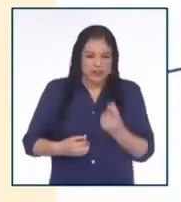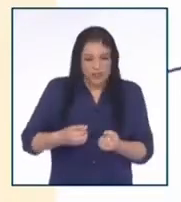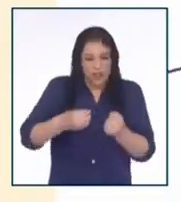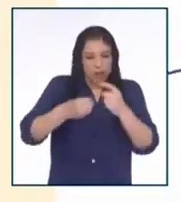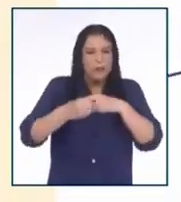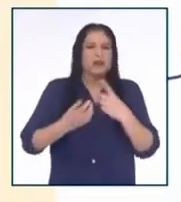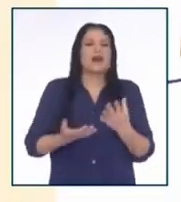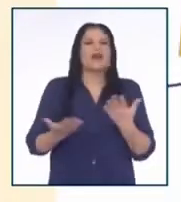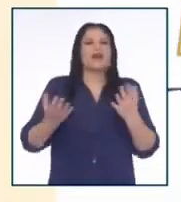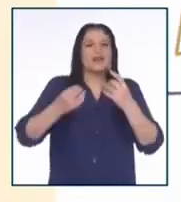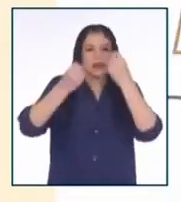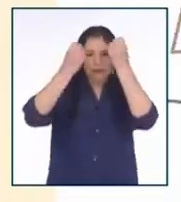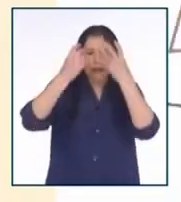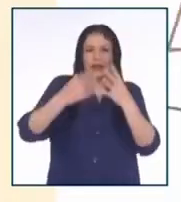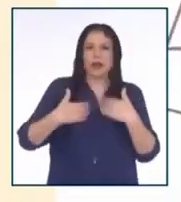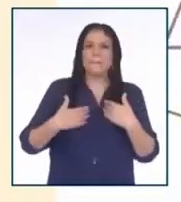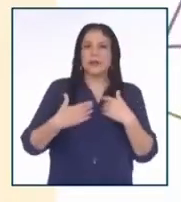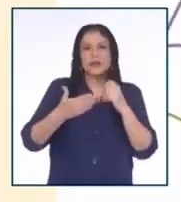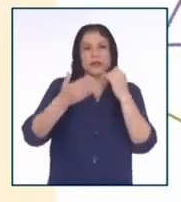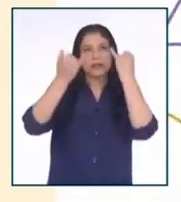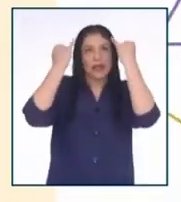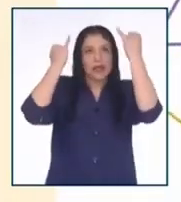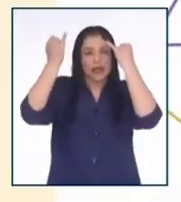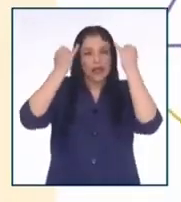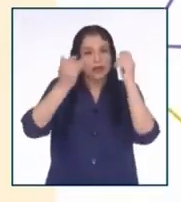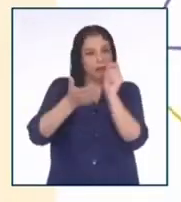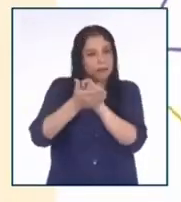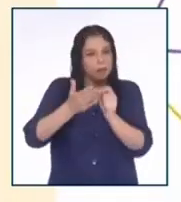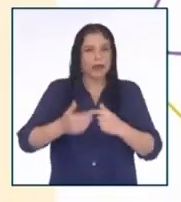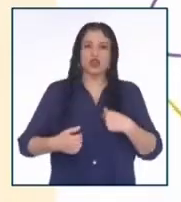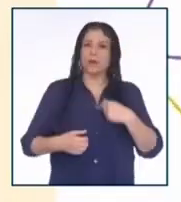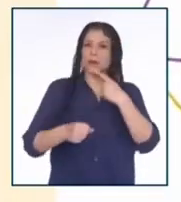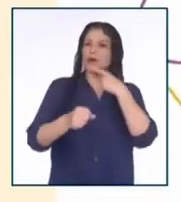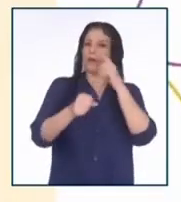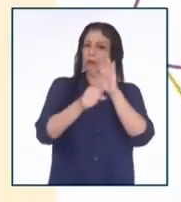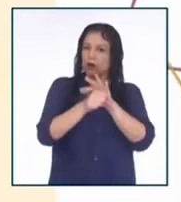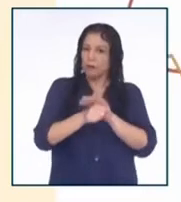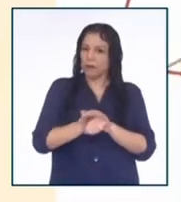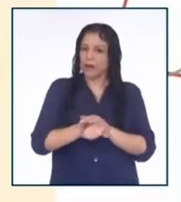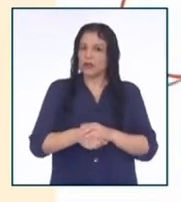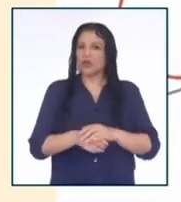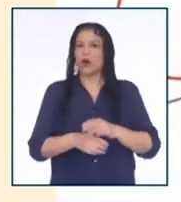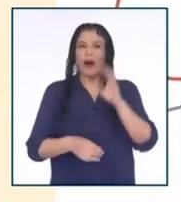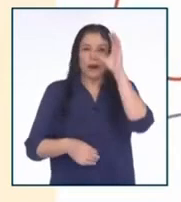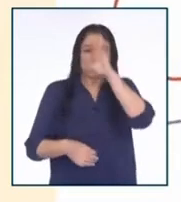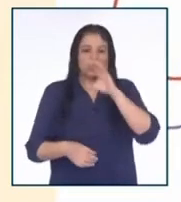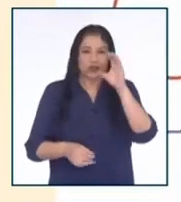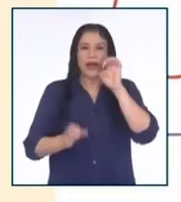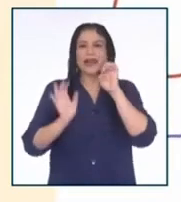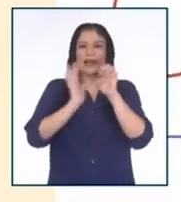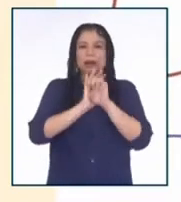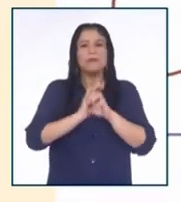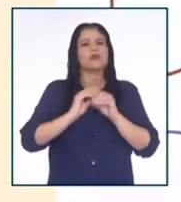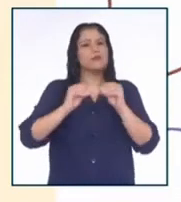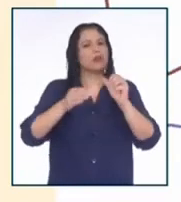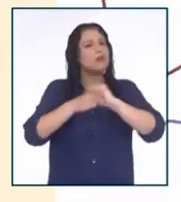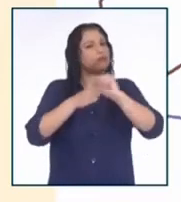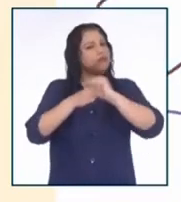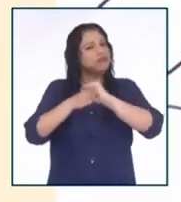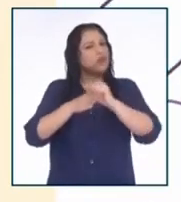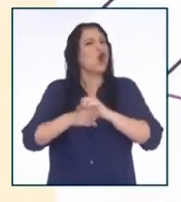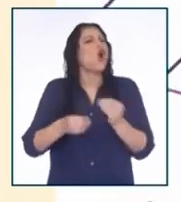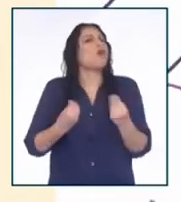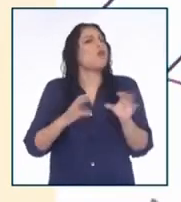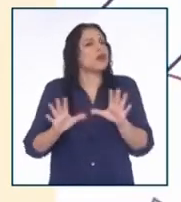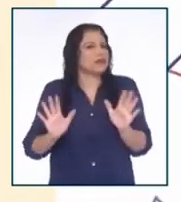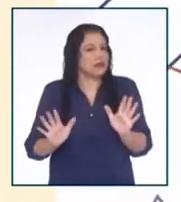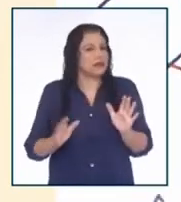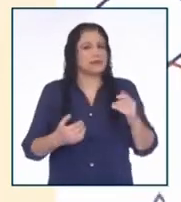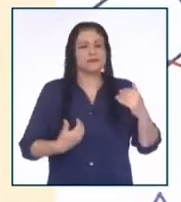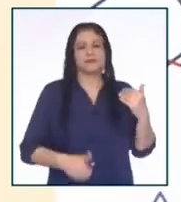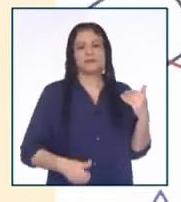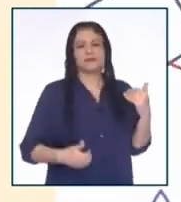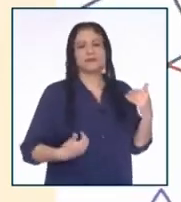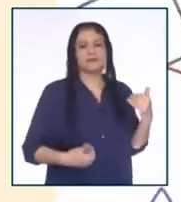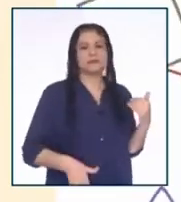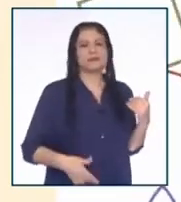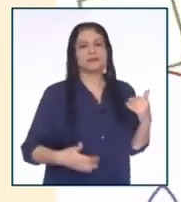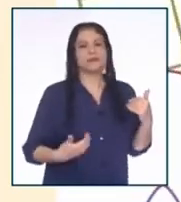fuentes en el desarrollo de mis ideas. Por lo tanto, me comprometo a buscar ejemplos y practicar cómo hacerlo.